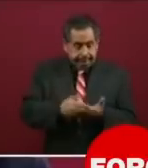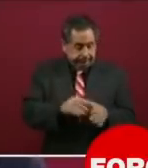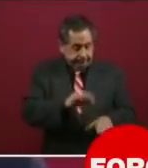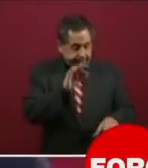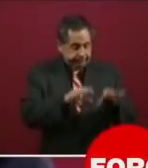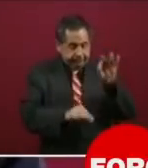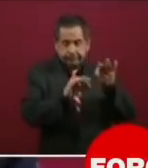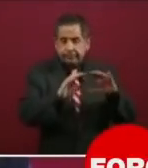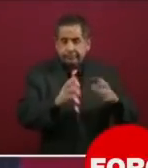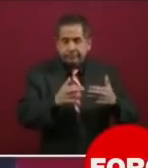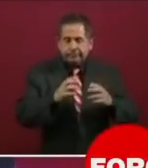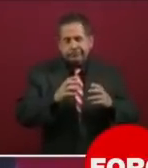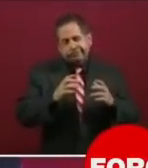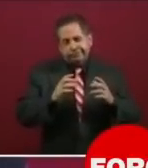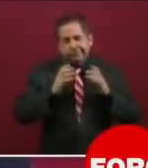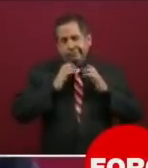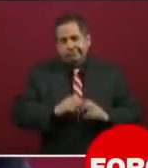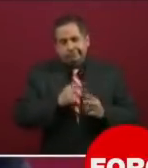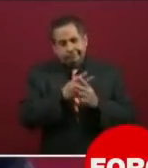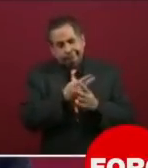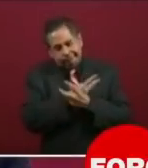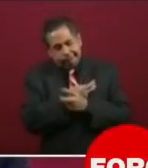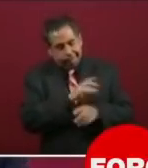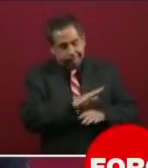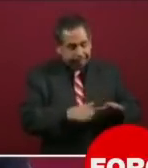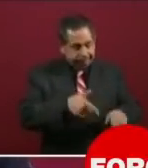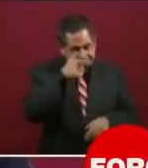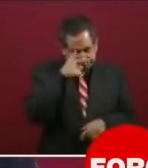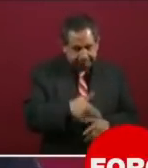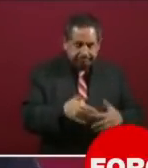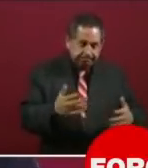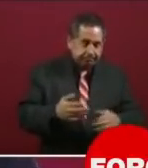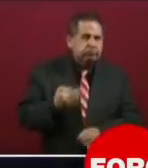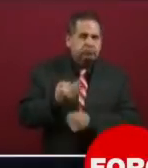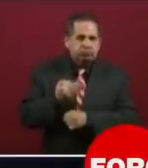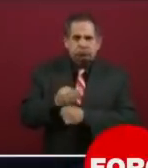ahí recursos para eso